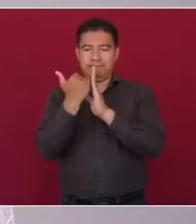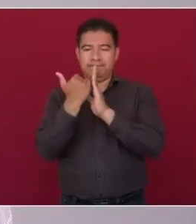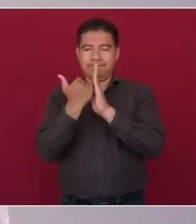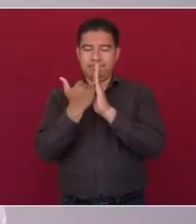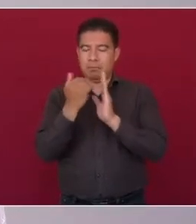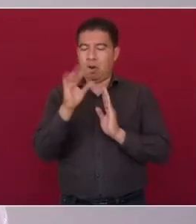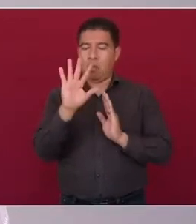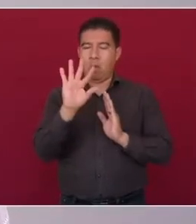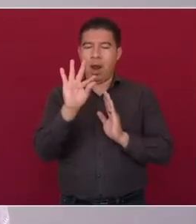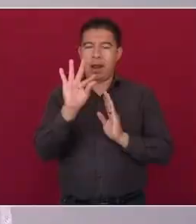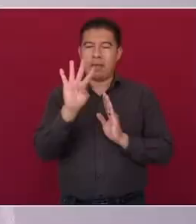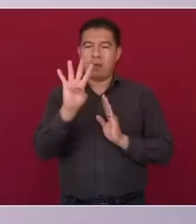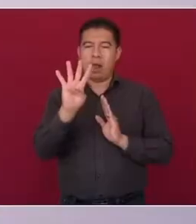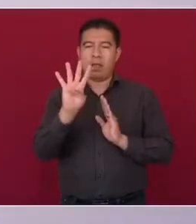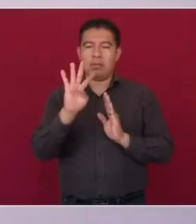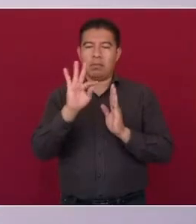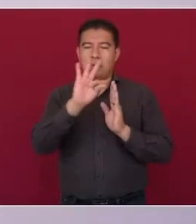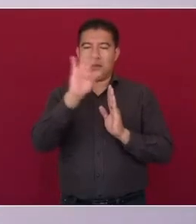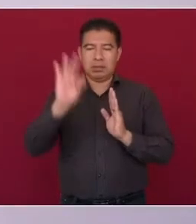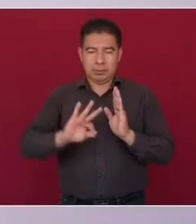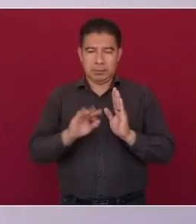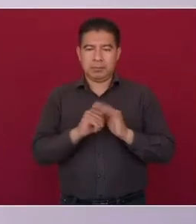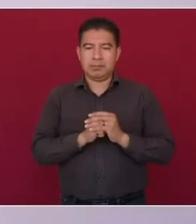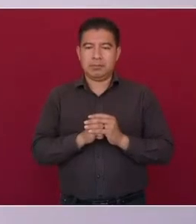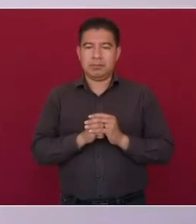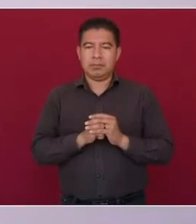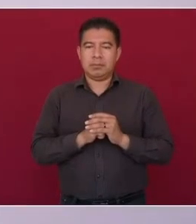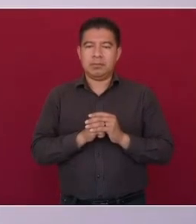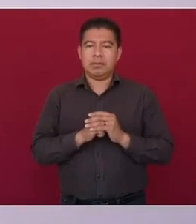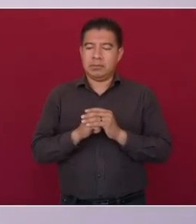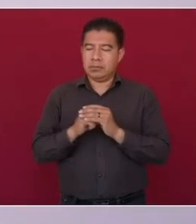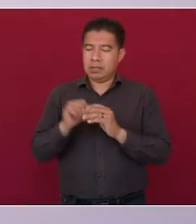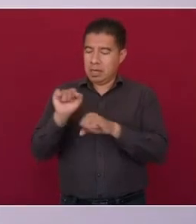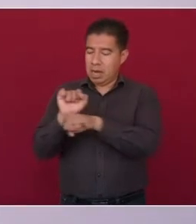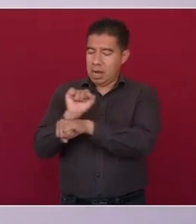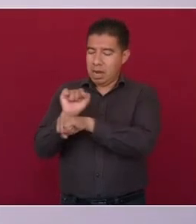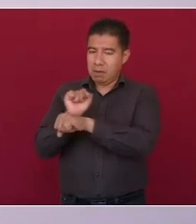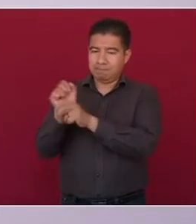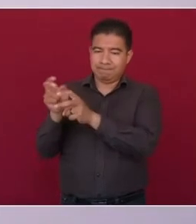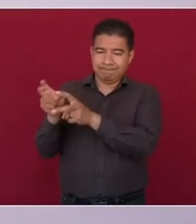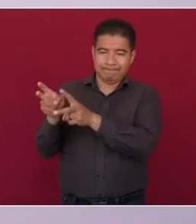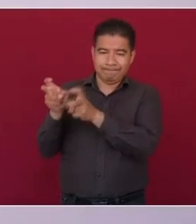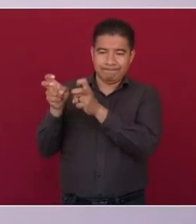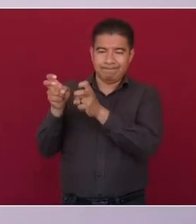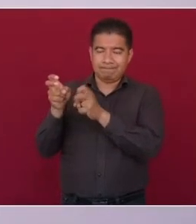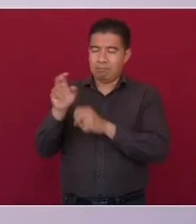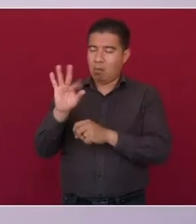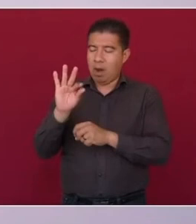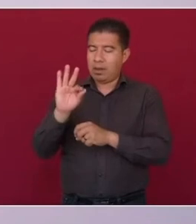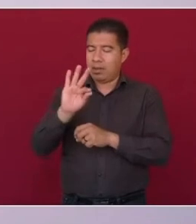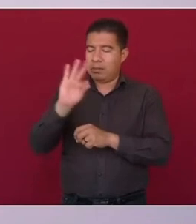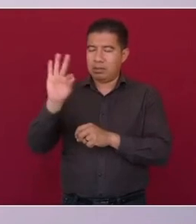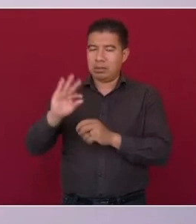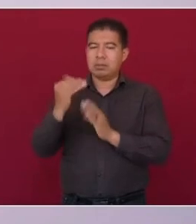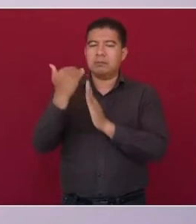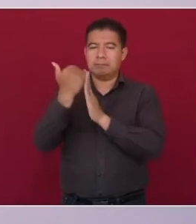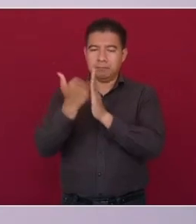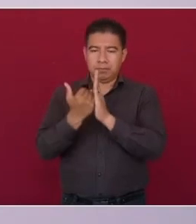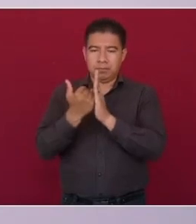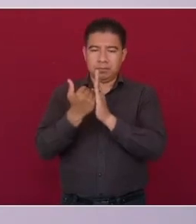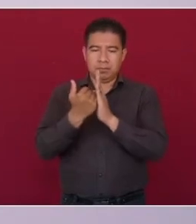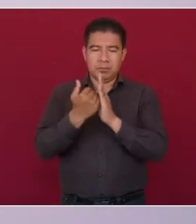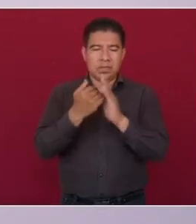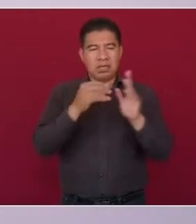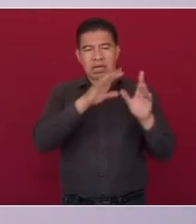en 44%. El robo de vehículo también en 40%. El robo